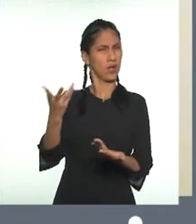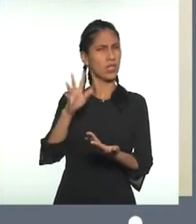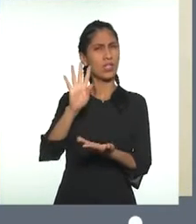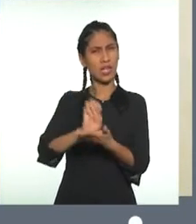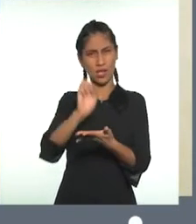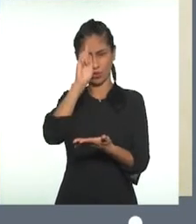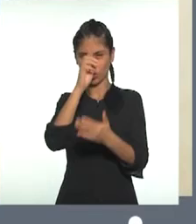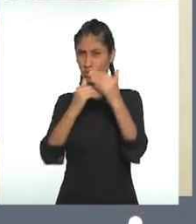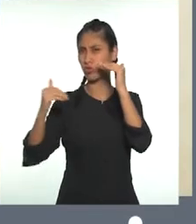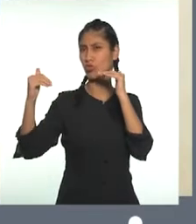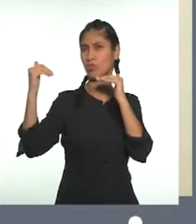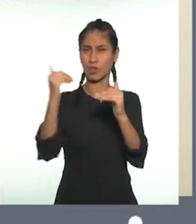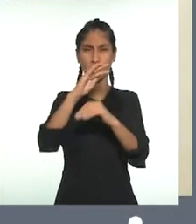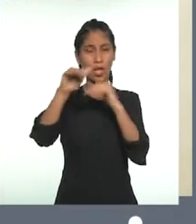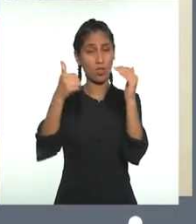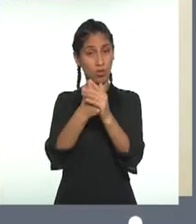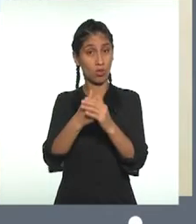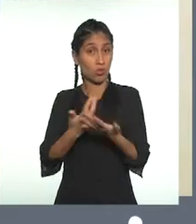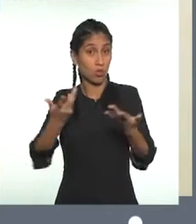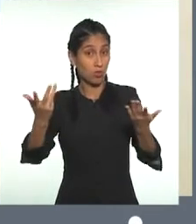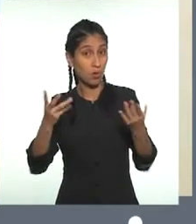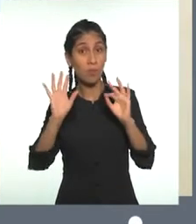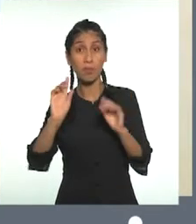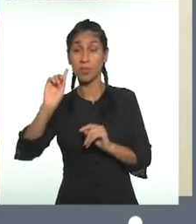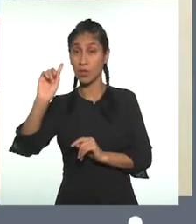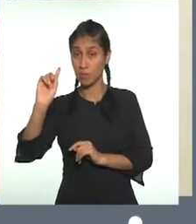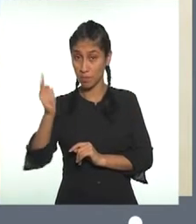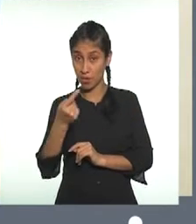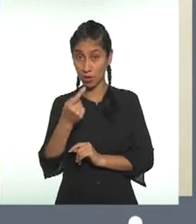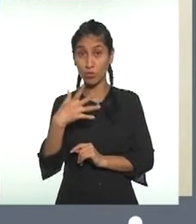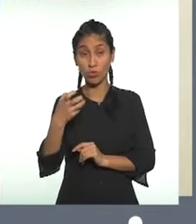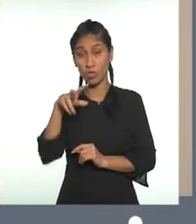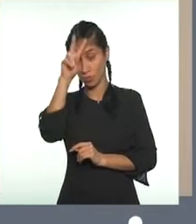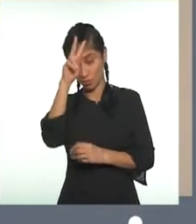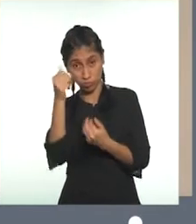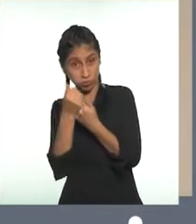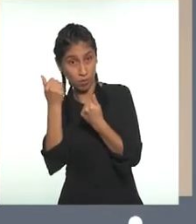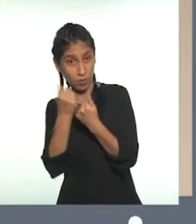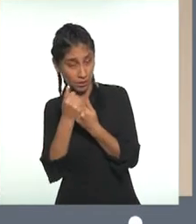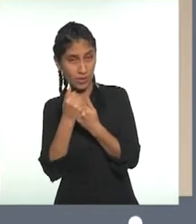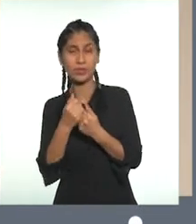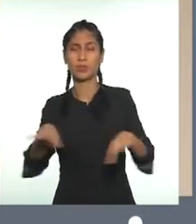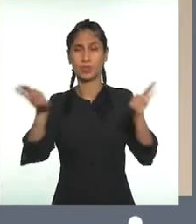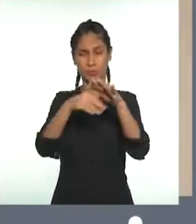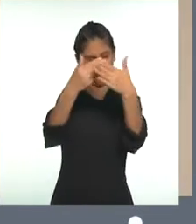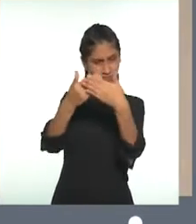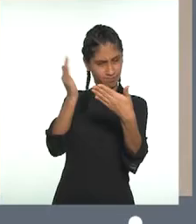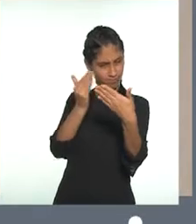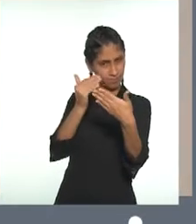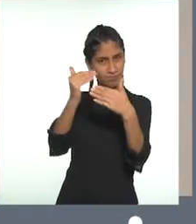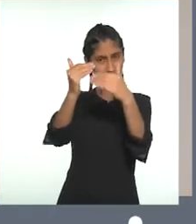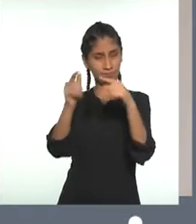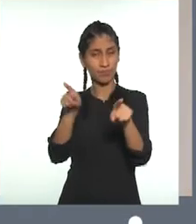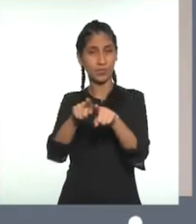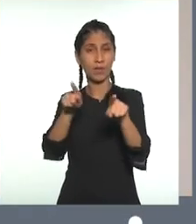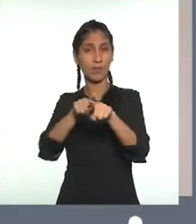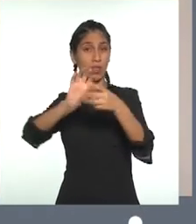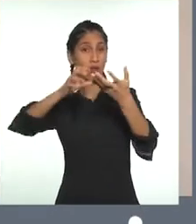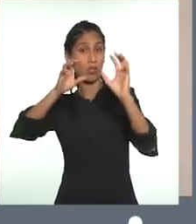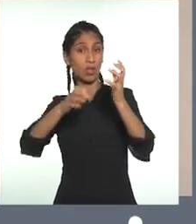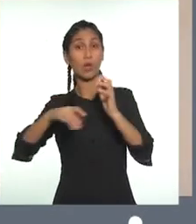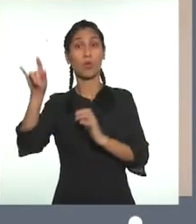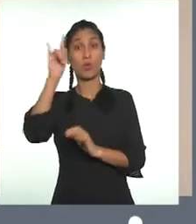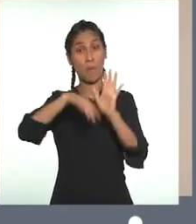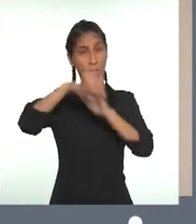ya que primero para servir a tu país tienes que formarte y estudiar. Los cambios más urgentes son empezar a erradicar la